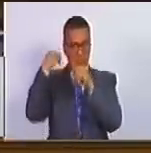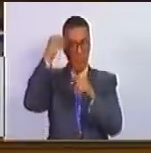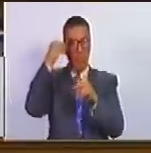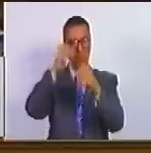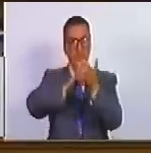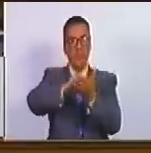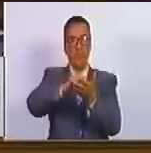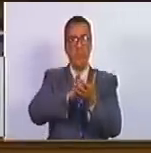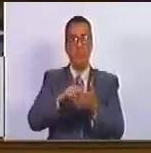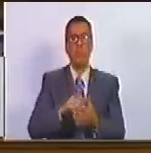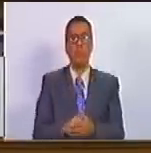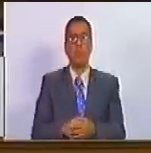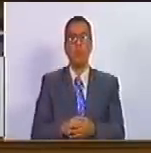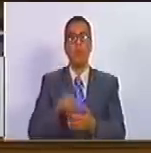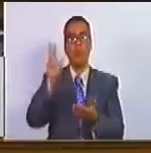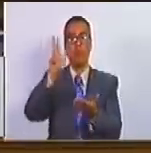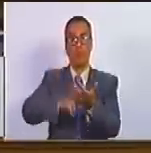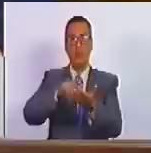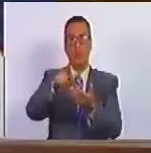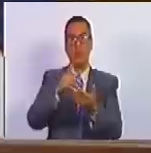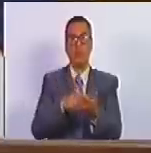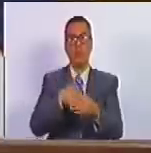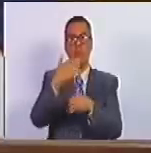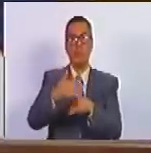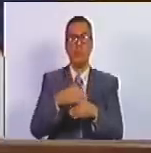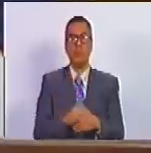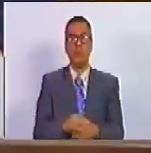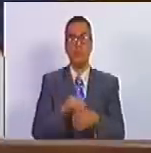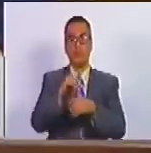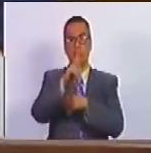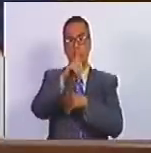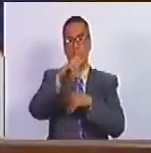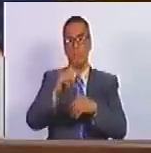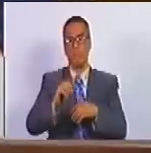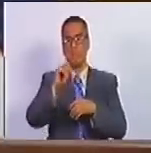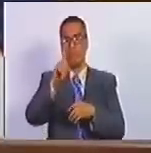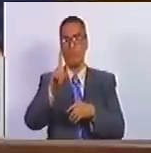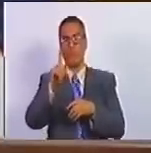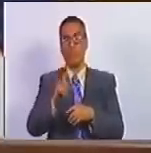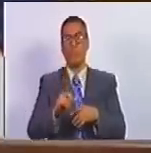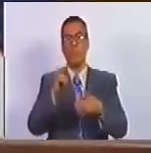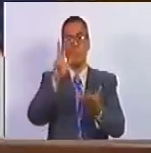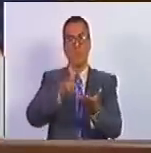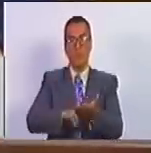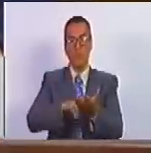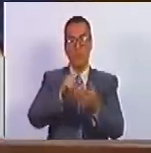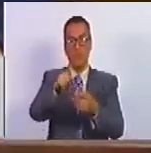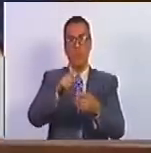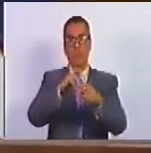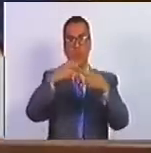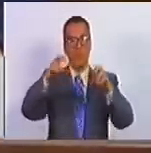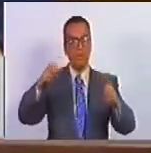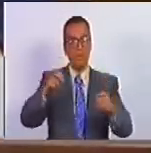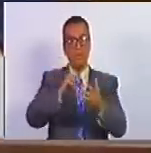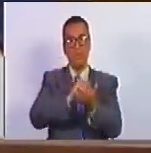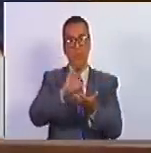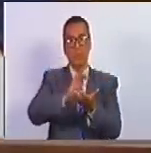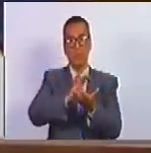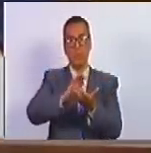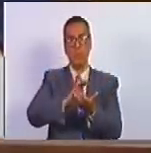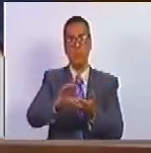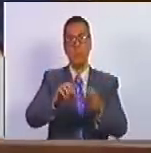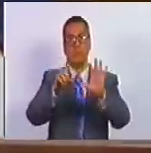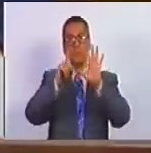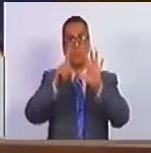el artículo. Aprobado. Siguiente. 101º. Se propone aprobar sin modificación el capítulo 6,